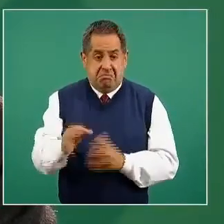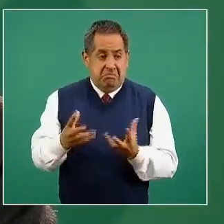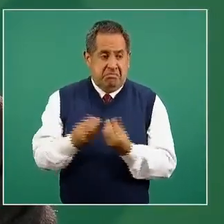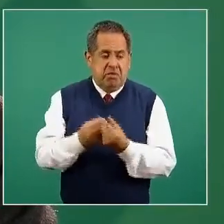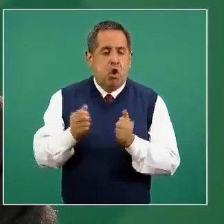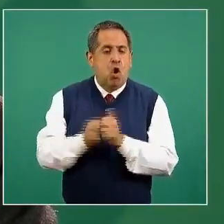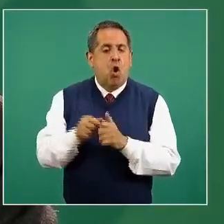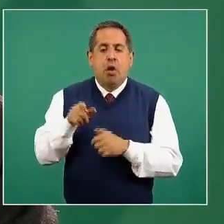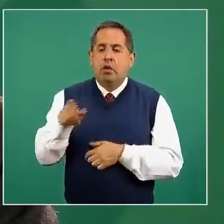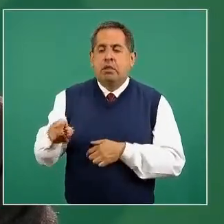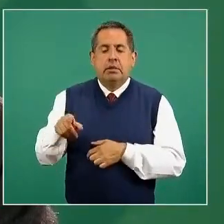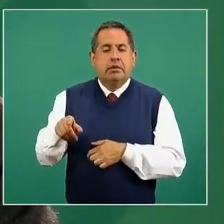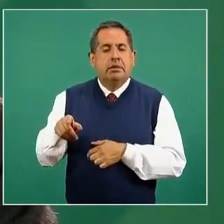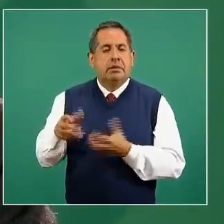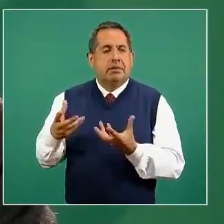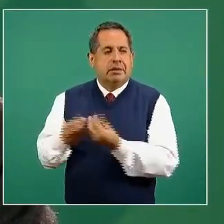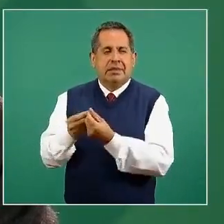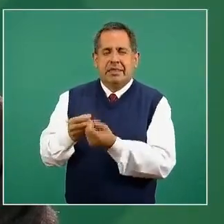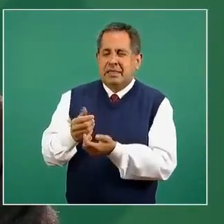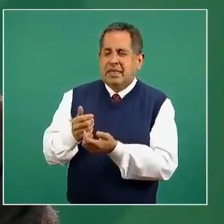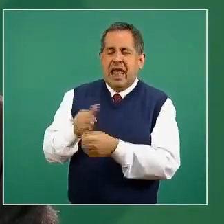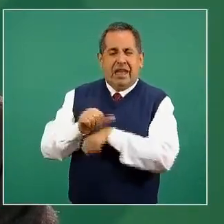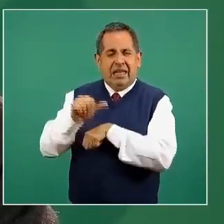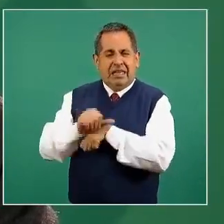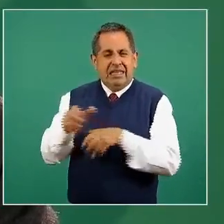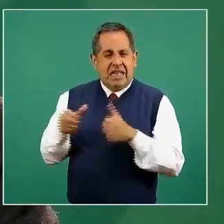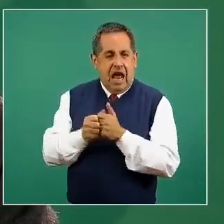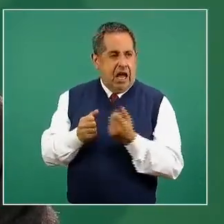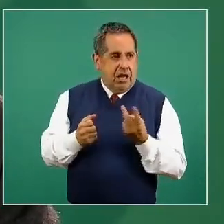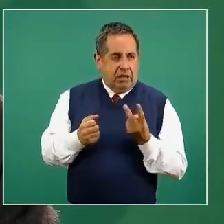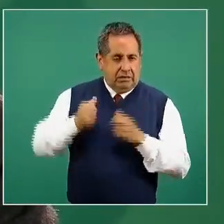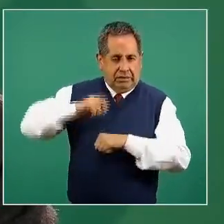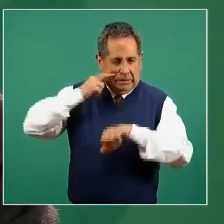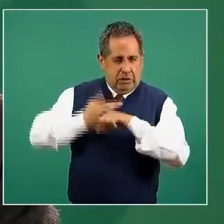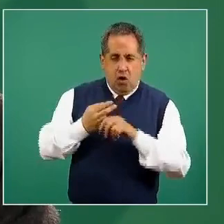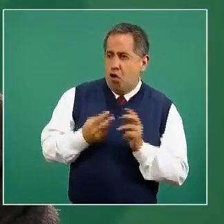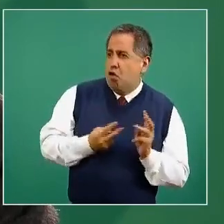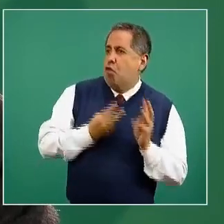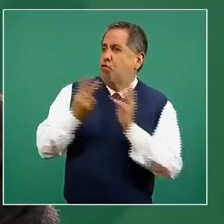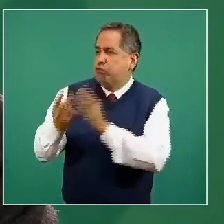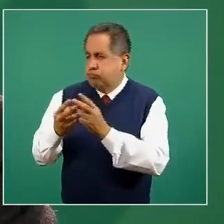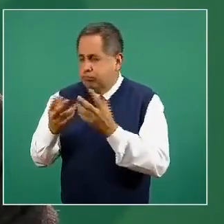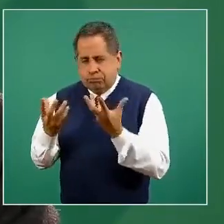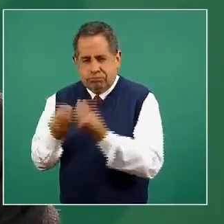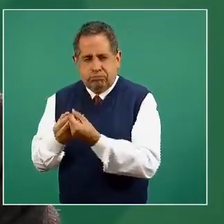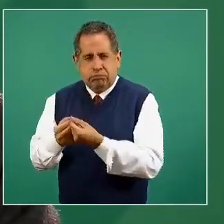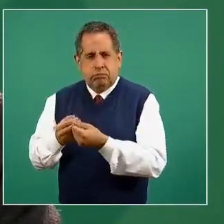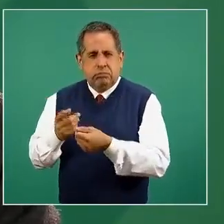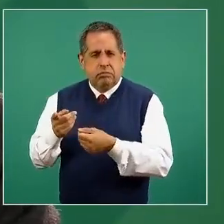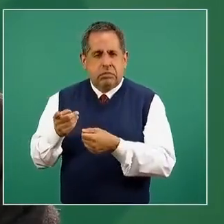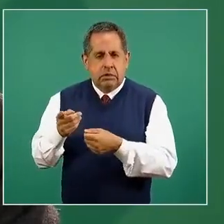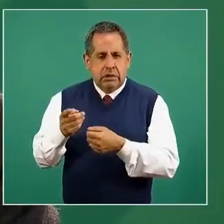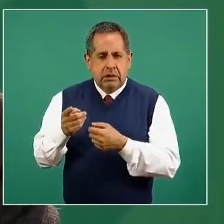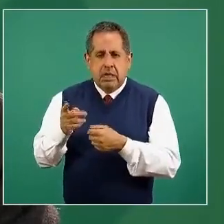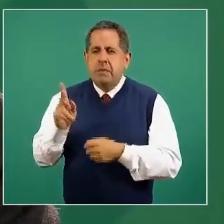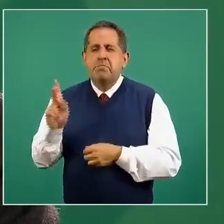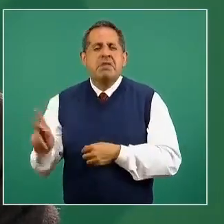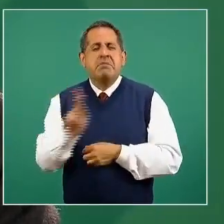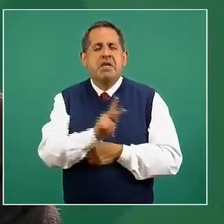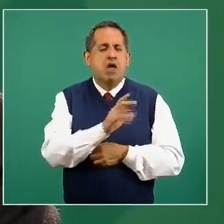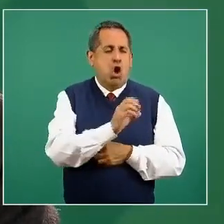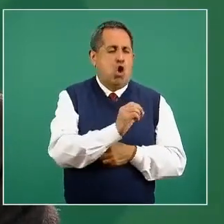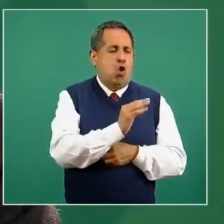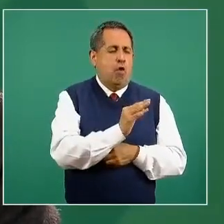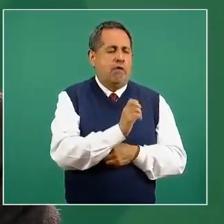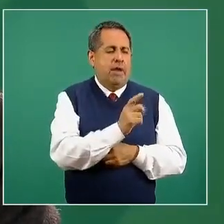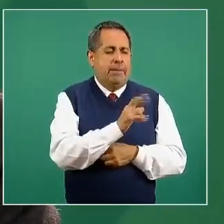Nacional de Medicamentos, Alimentos y Tecnología de Argentina, que es el análogo de la COFEPRIS de